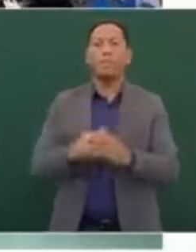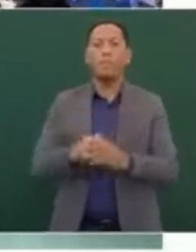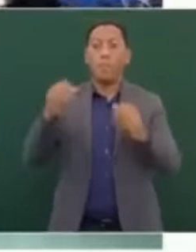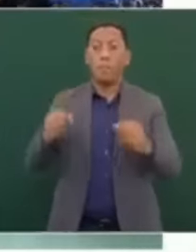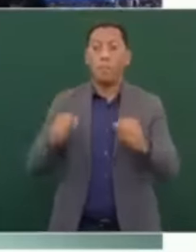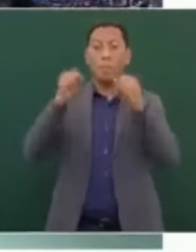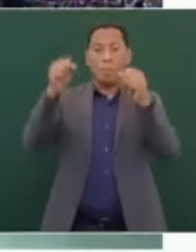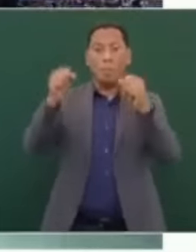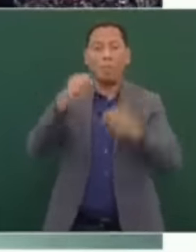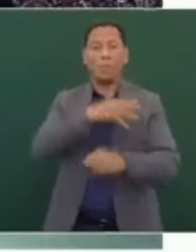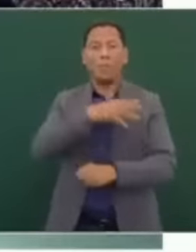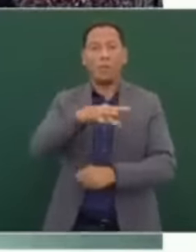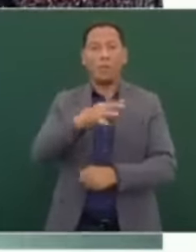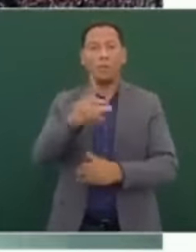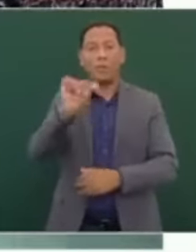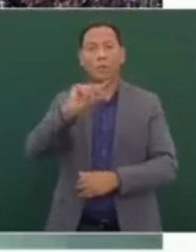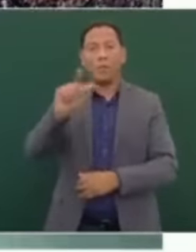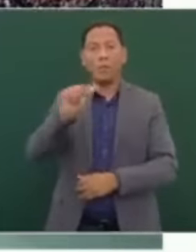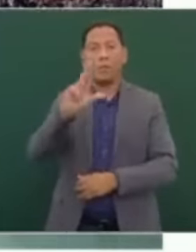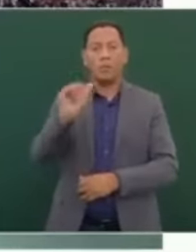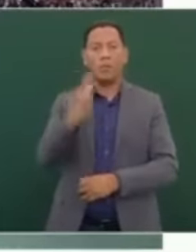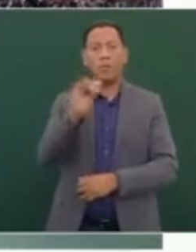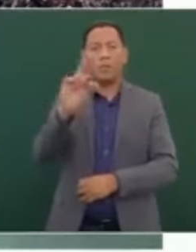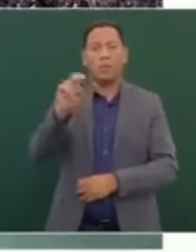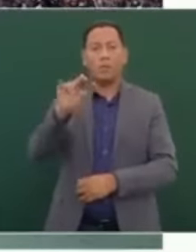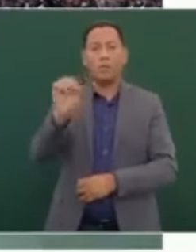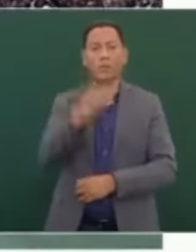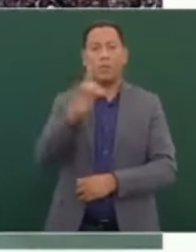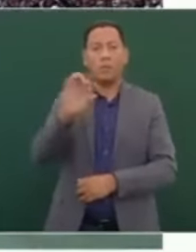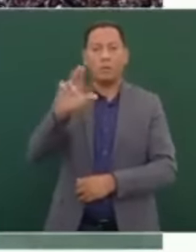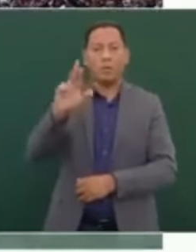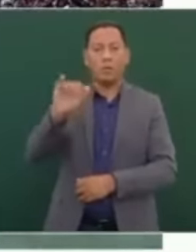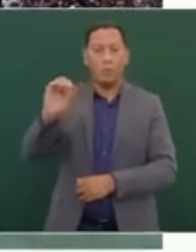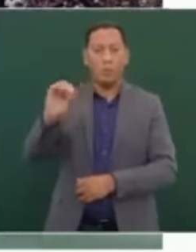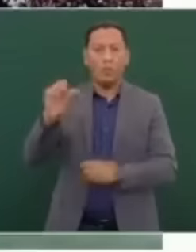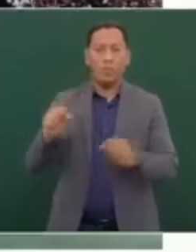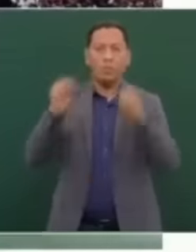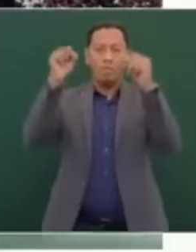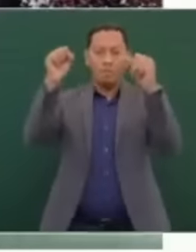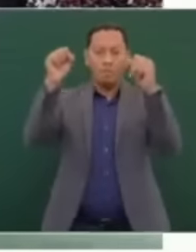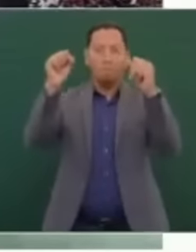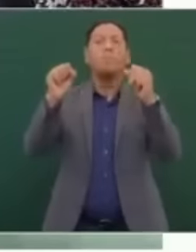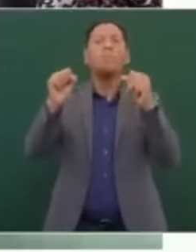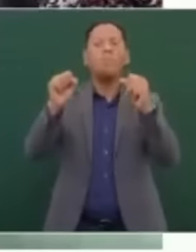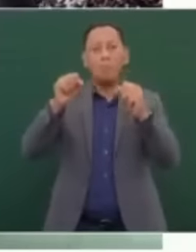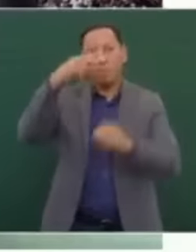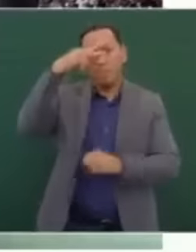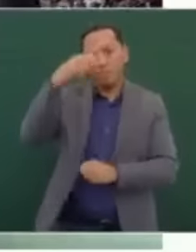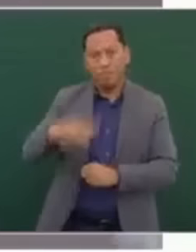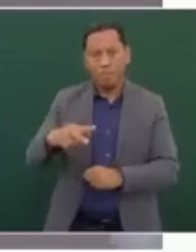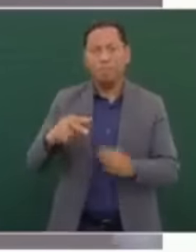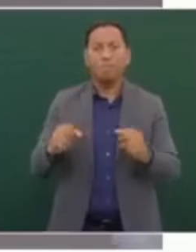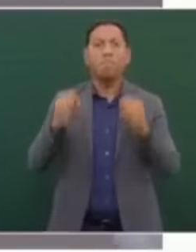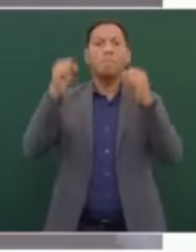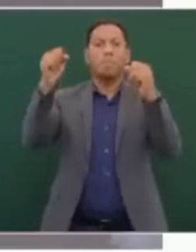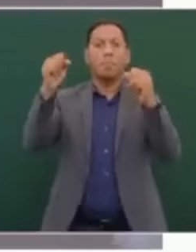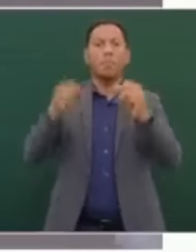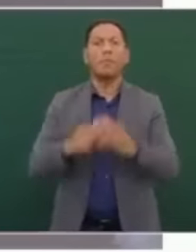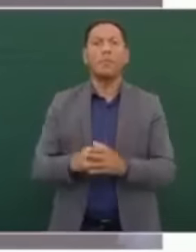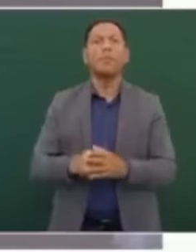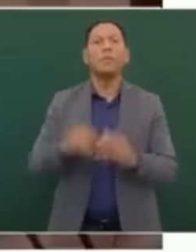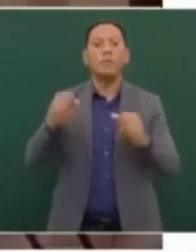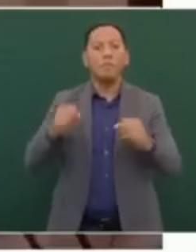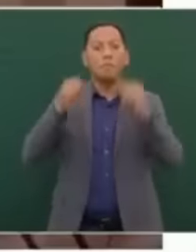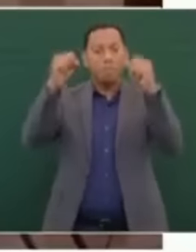¡Viva el general Lázaro Cárdenas del Río! ¡Viva México!